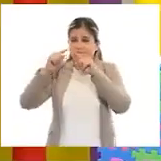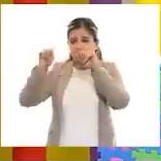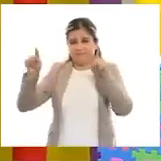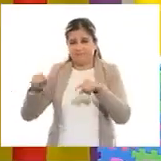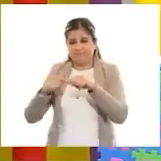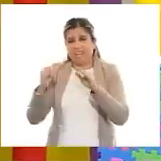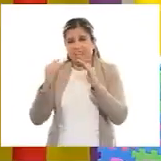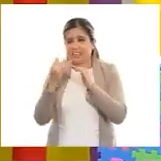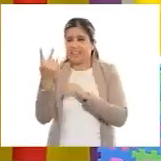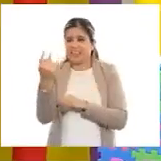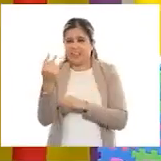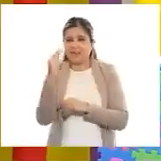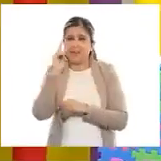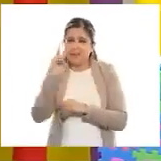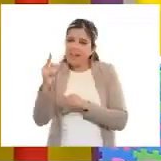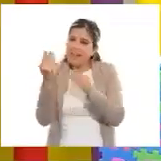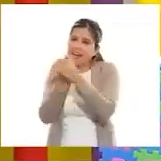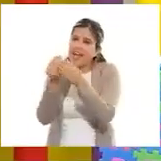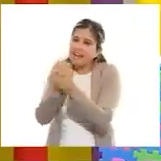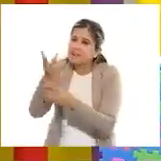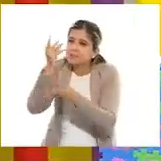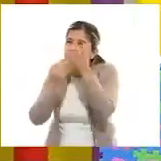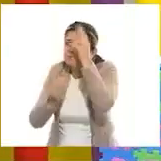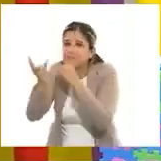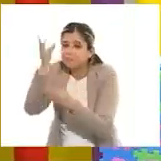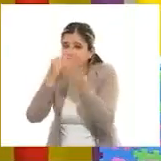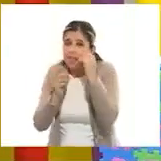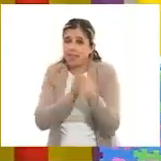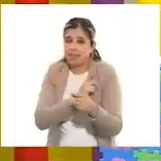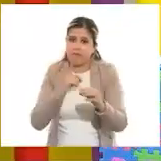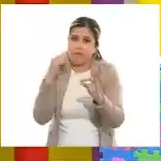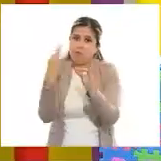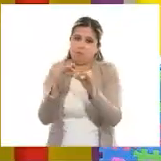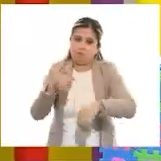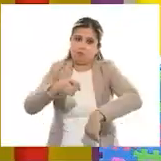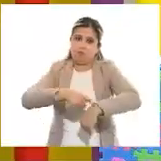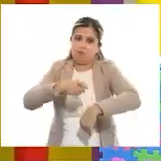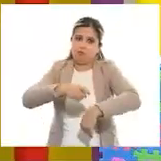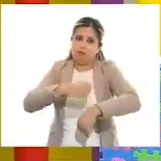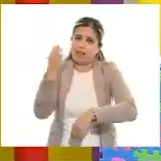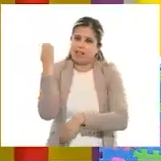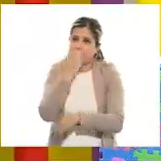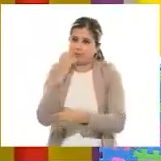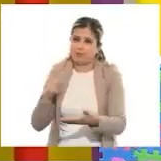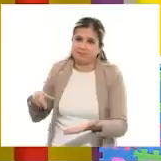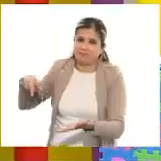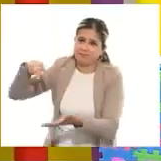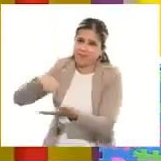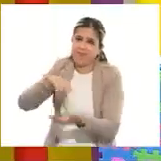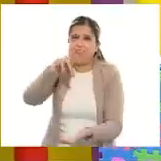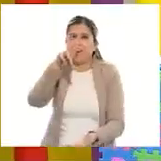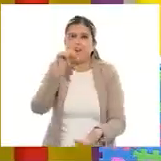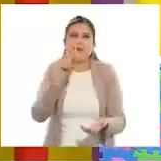casas, de todas maneras tenemos que estar puntuales en nuestras clases, niñas y niños. No se vale que